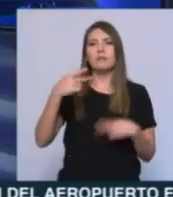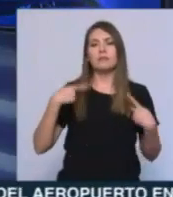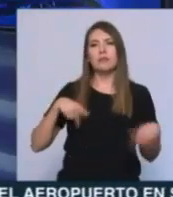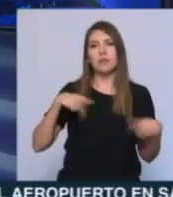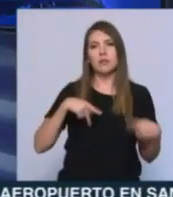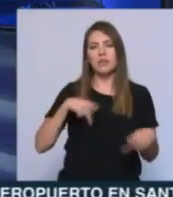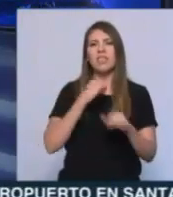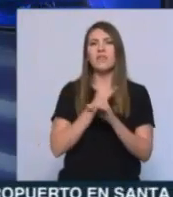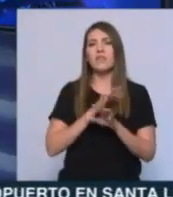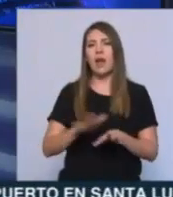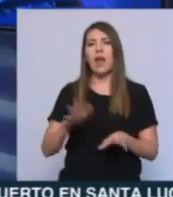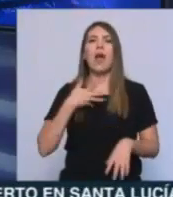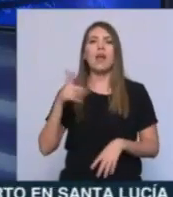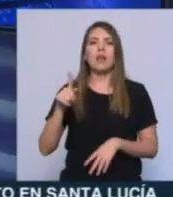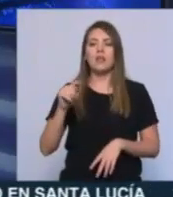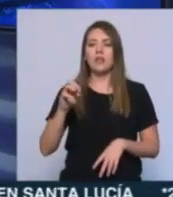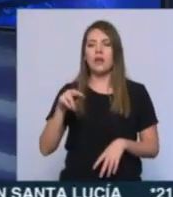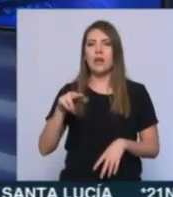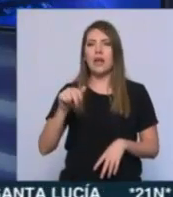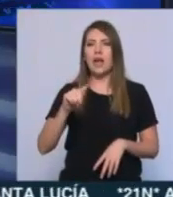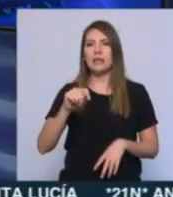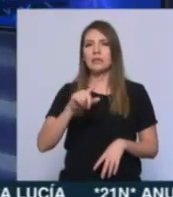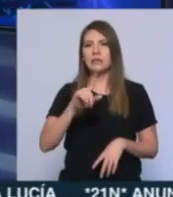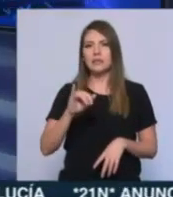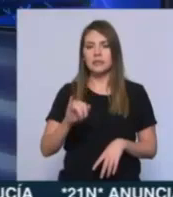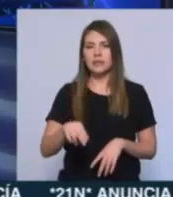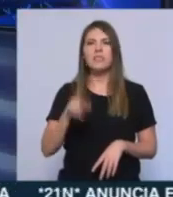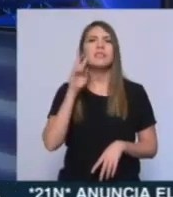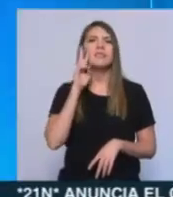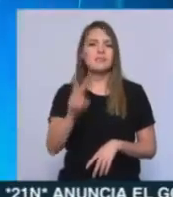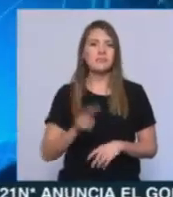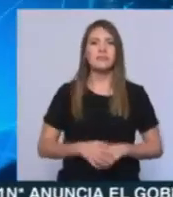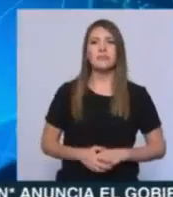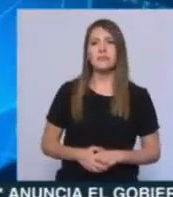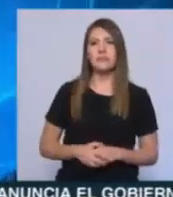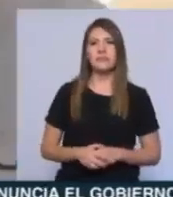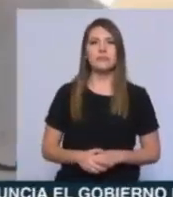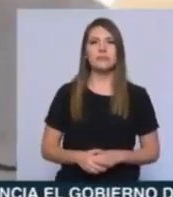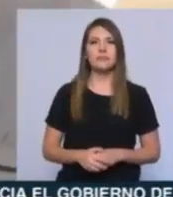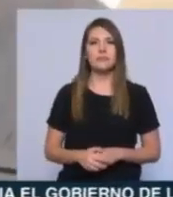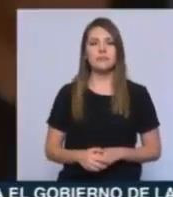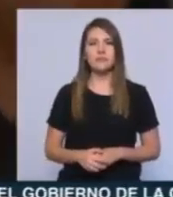los tiene Tonantzin Zapata de Radio Televisión de Veracruz. Vamos a ver.